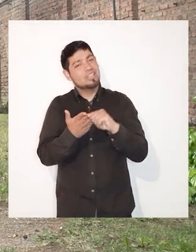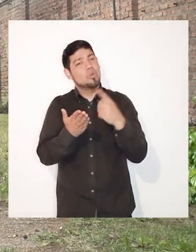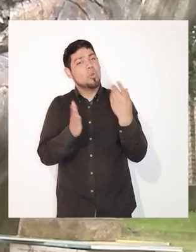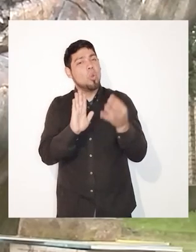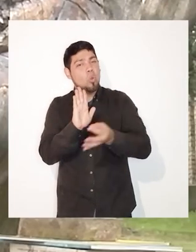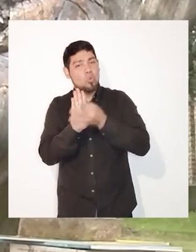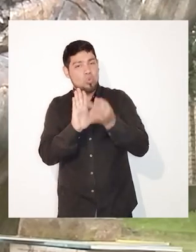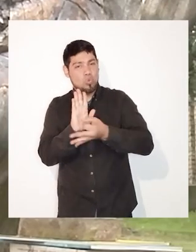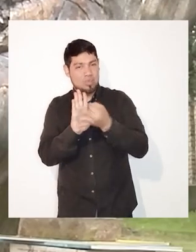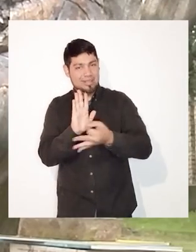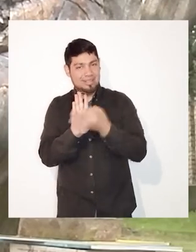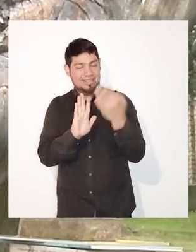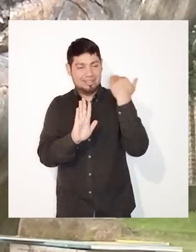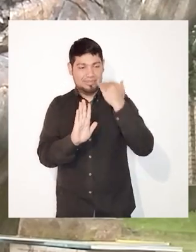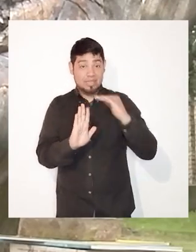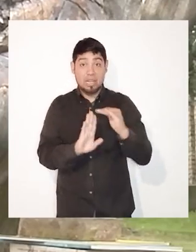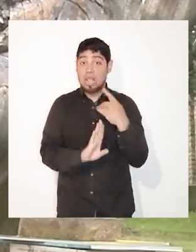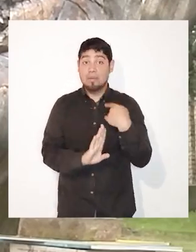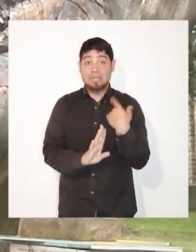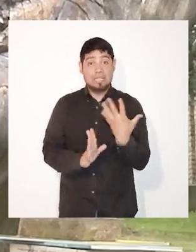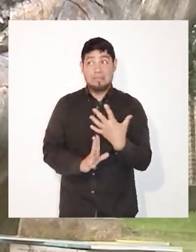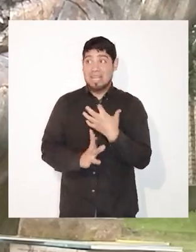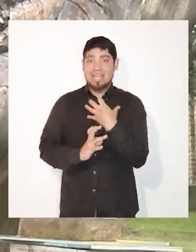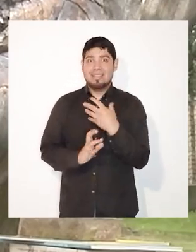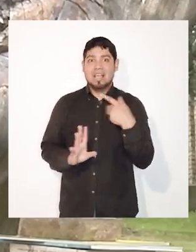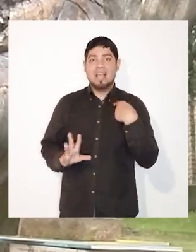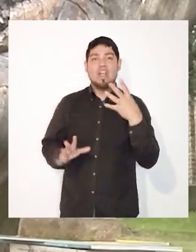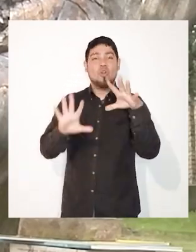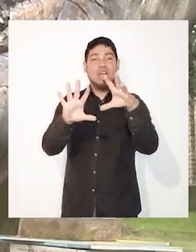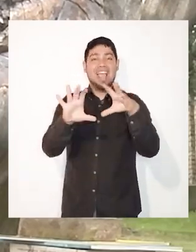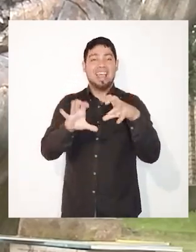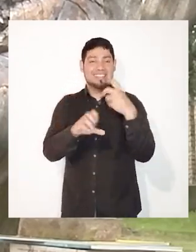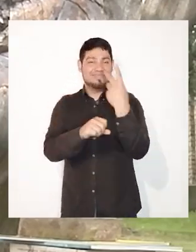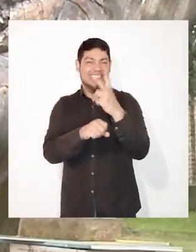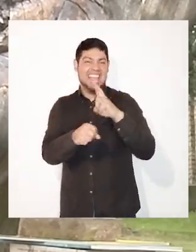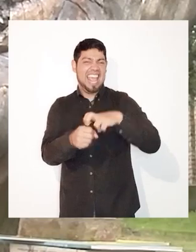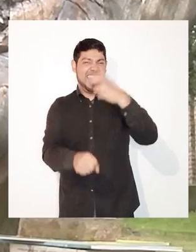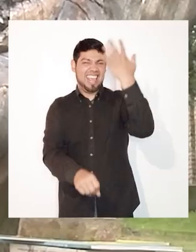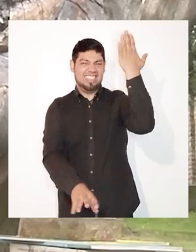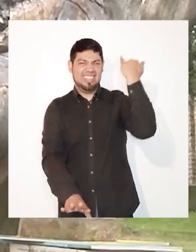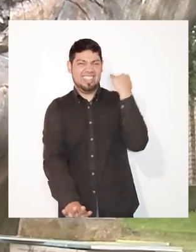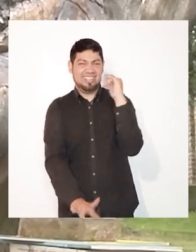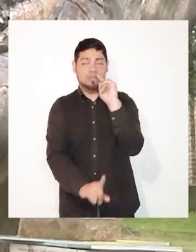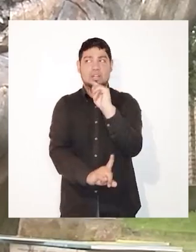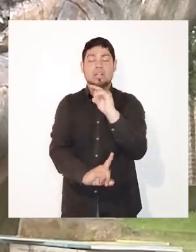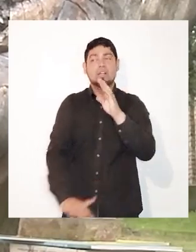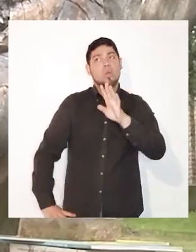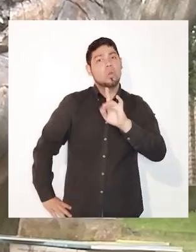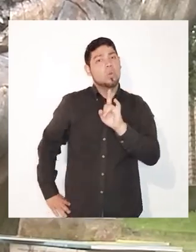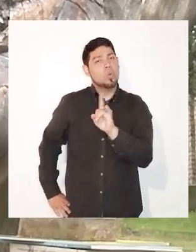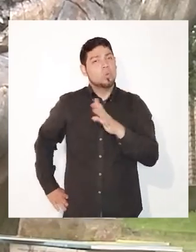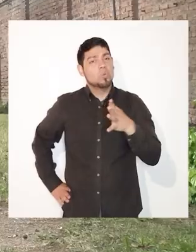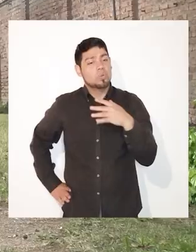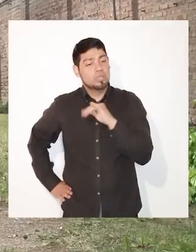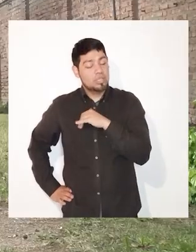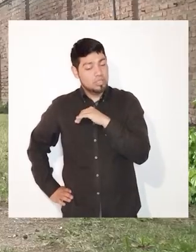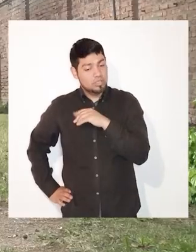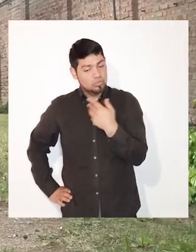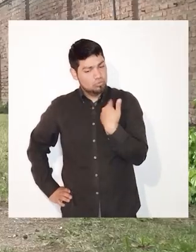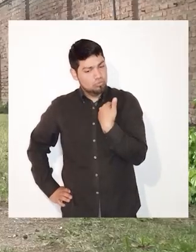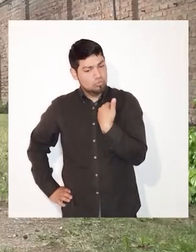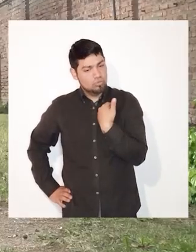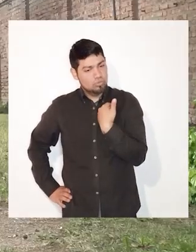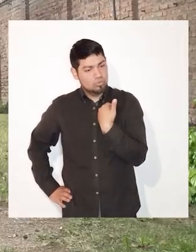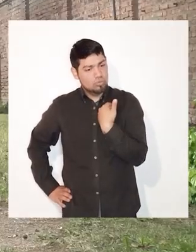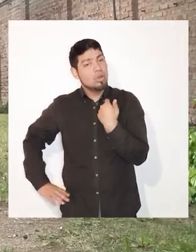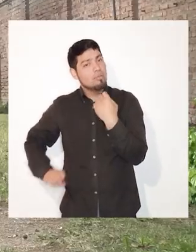niños. De niña me gustaron siempre mucho los dinosaurios y también había acumulado cierta experiencia tras